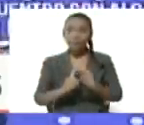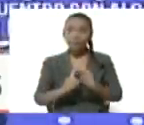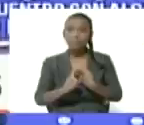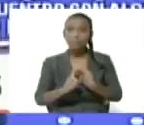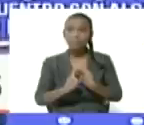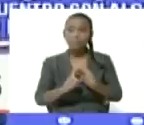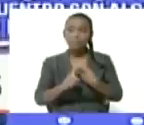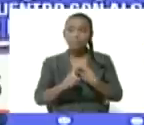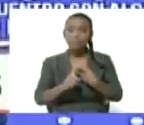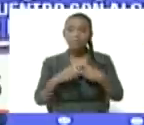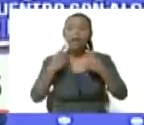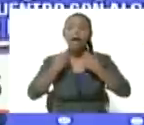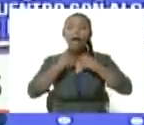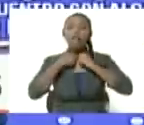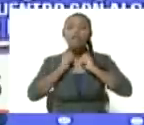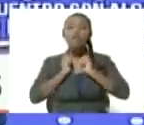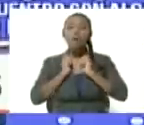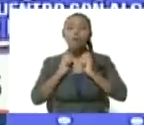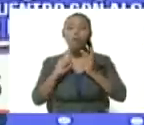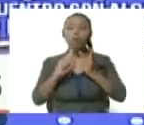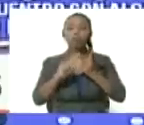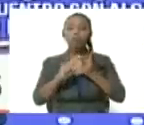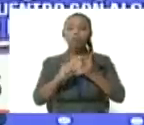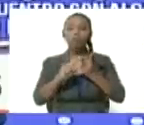El profesor Aristóbulos Turi.